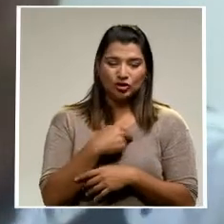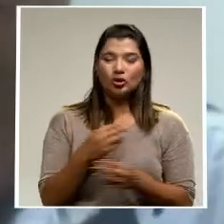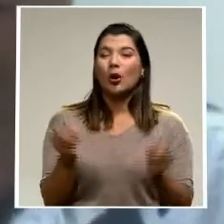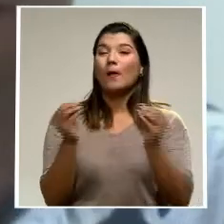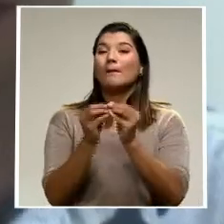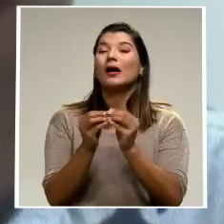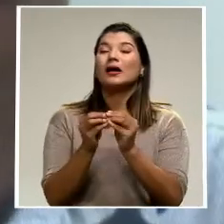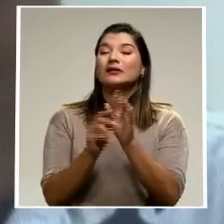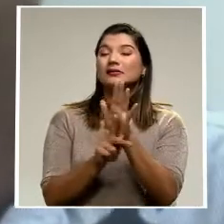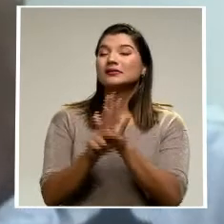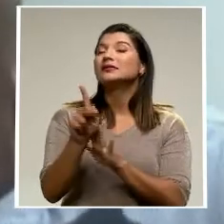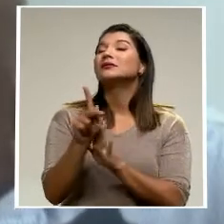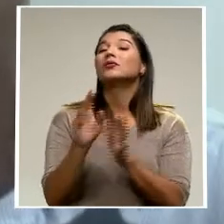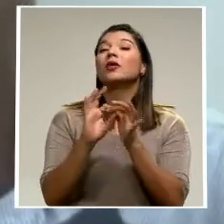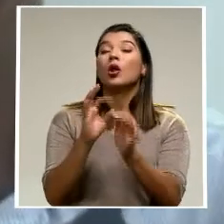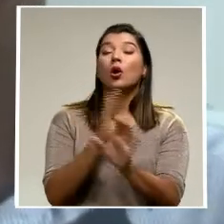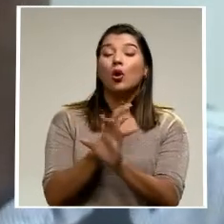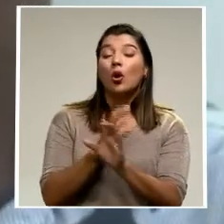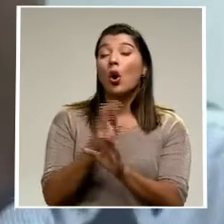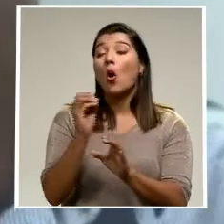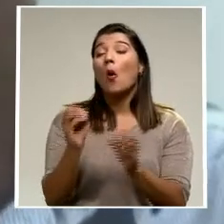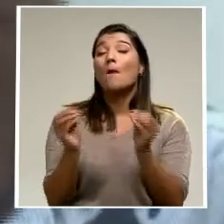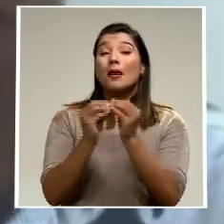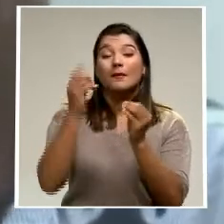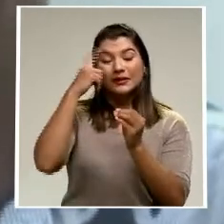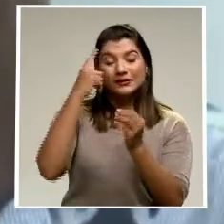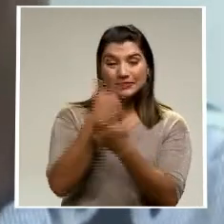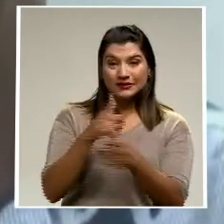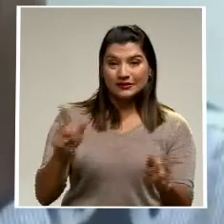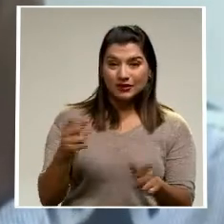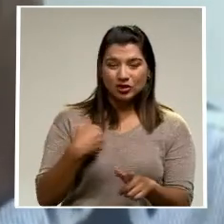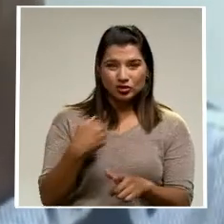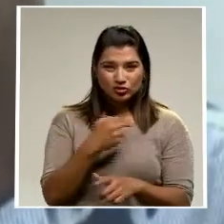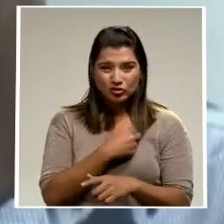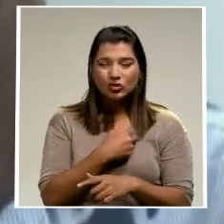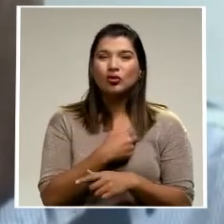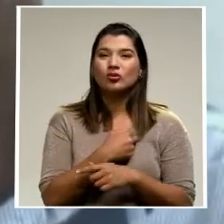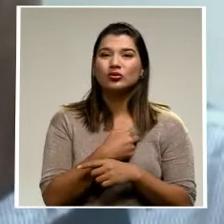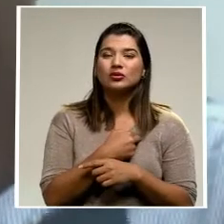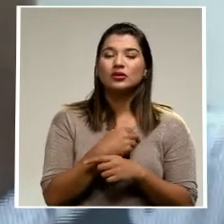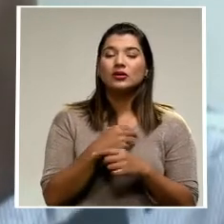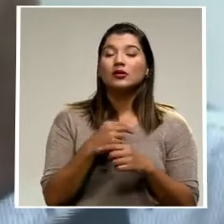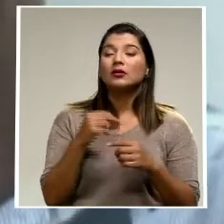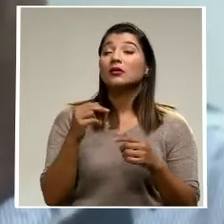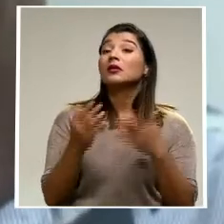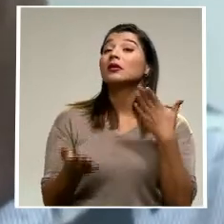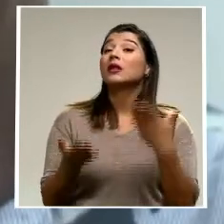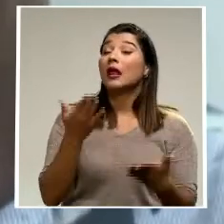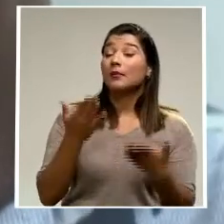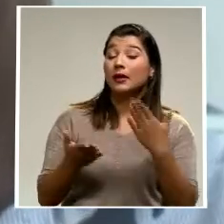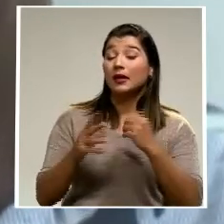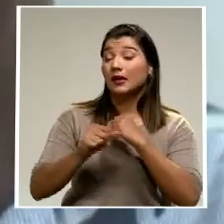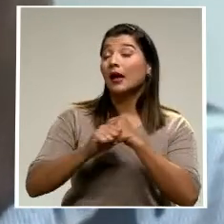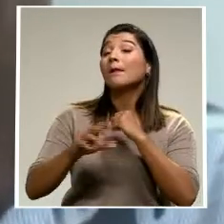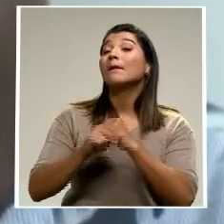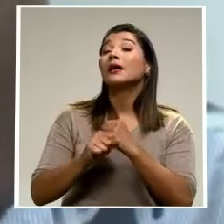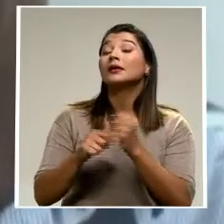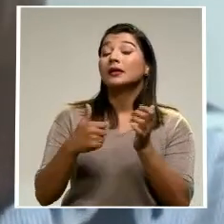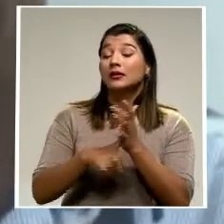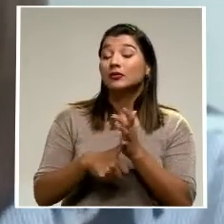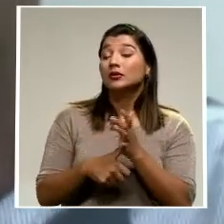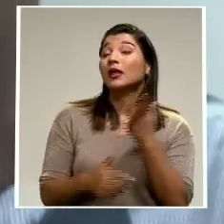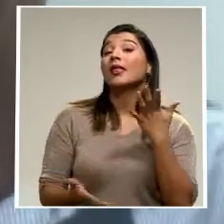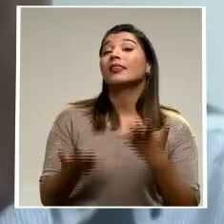que conservadores o si somos más liberales que estatistas. Vamos a estar migrando entre ambas cosas y probablemente la campaña electoral vaya a ser